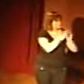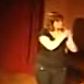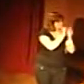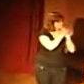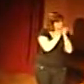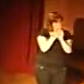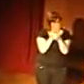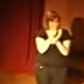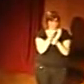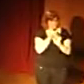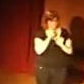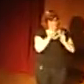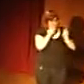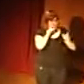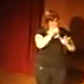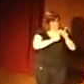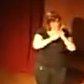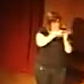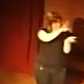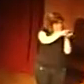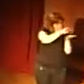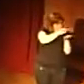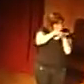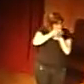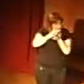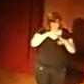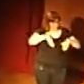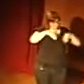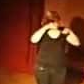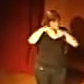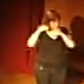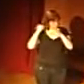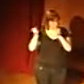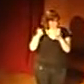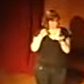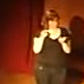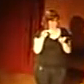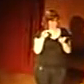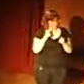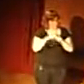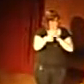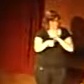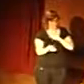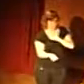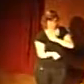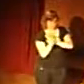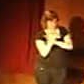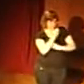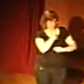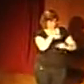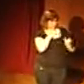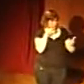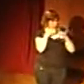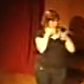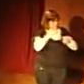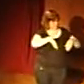sentido del viaje y de la recopilación de las monumentos dentro de un viaje que dan por supuesto luego origen a la España artística